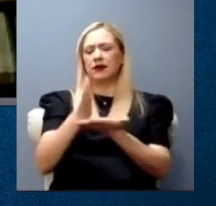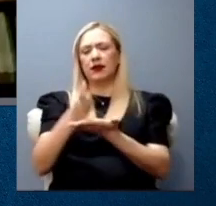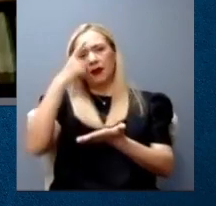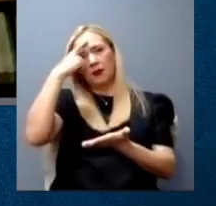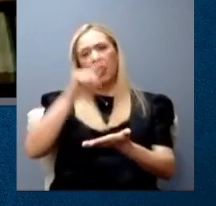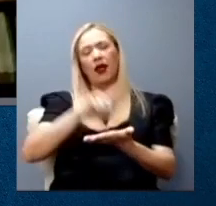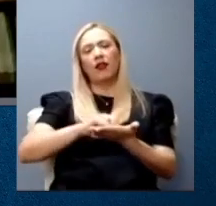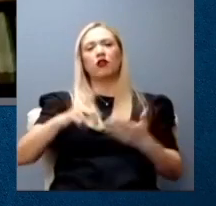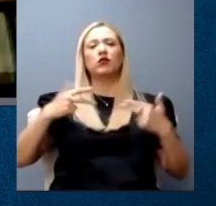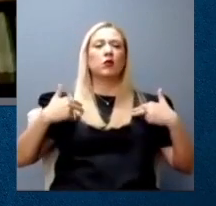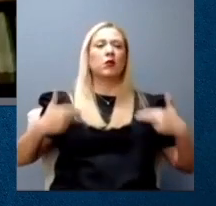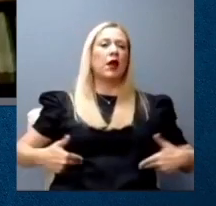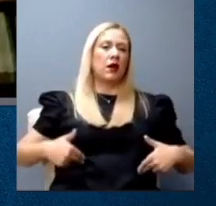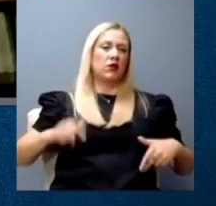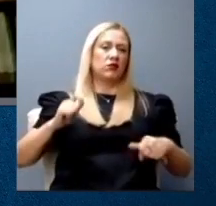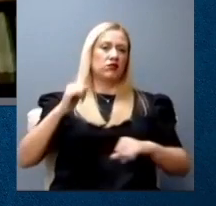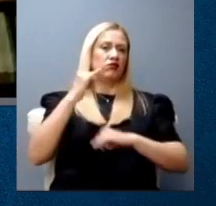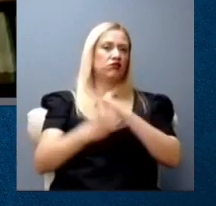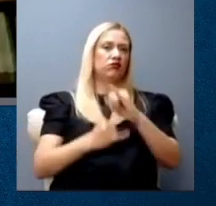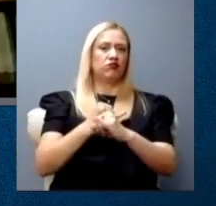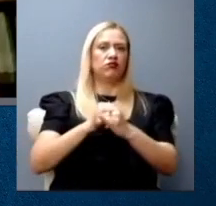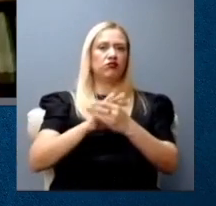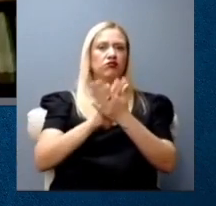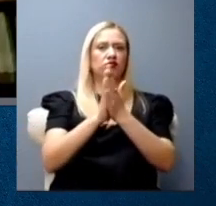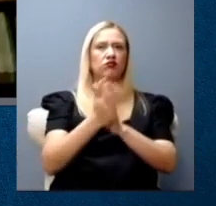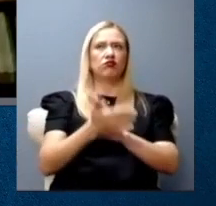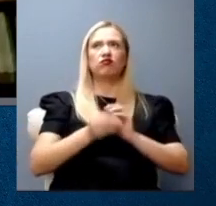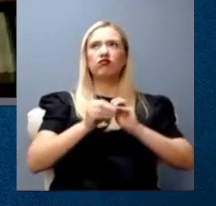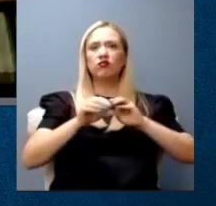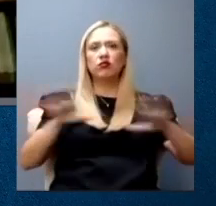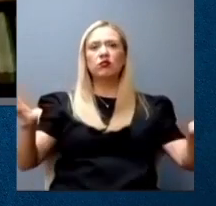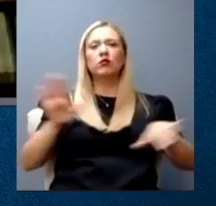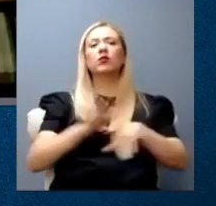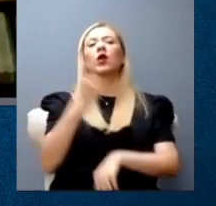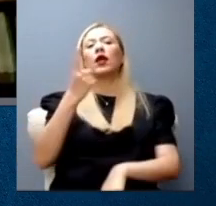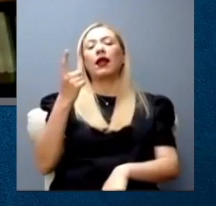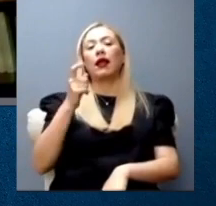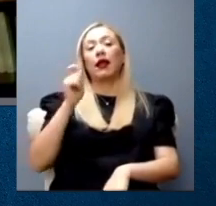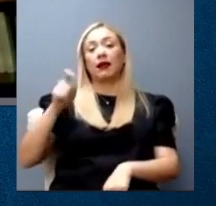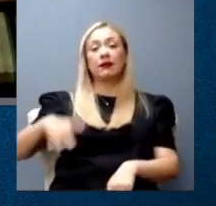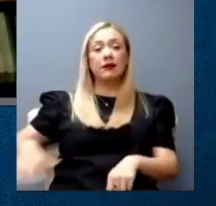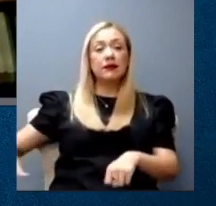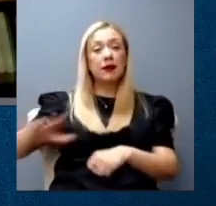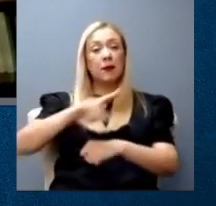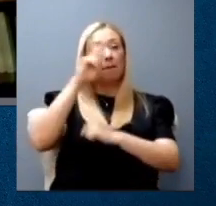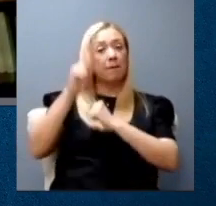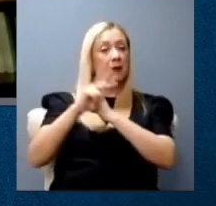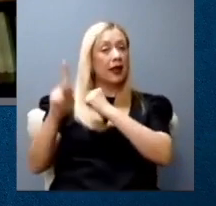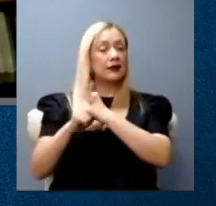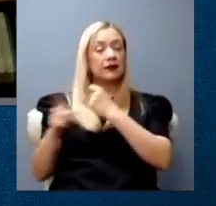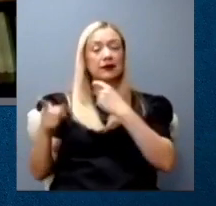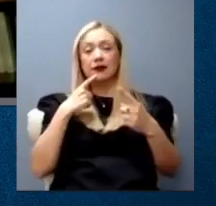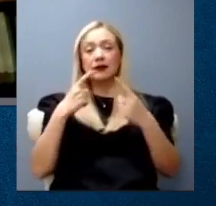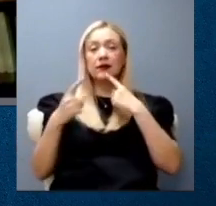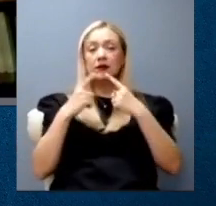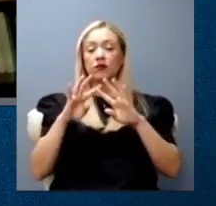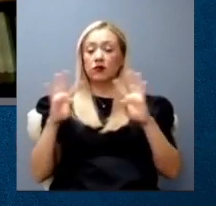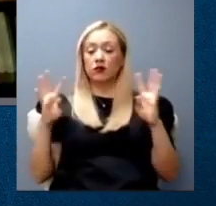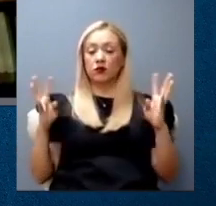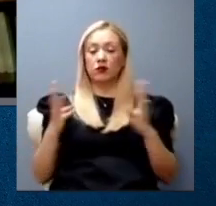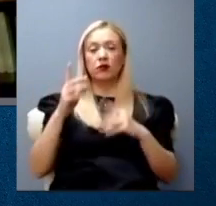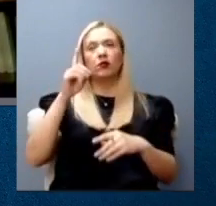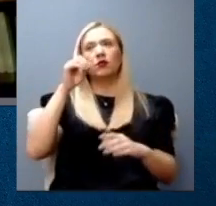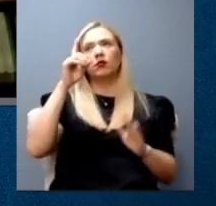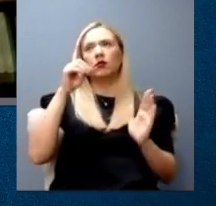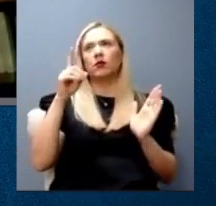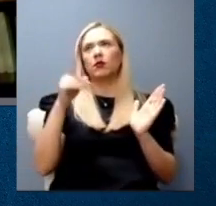derechos humanos. ¿Por qué? Porque, bueno, empezando por la Sociedad de las Naciones, como ustedes recordarán, se crea en el año 19